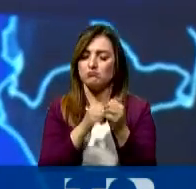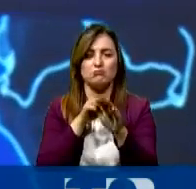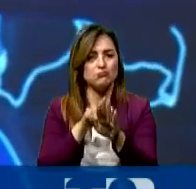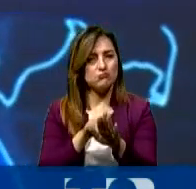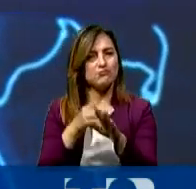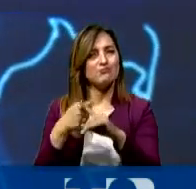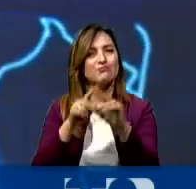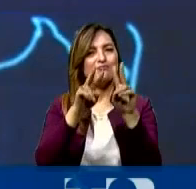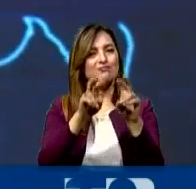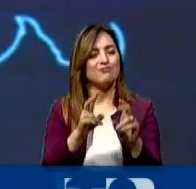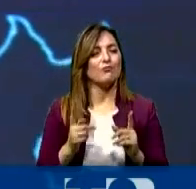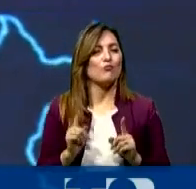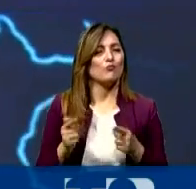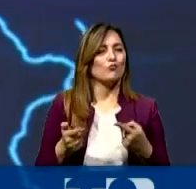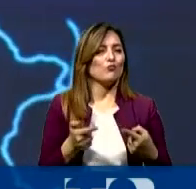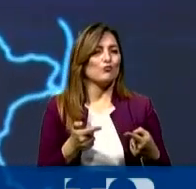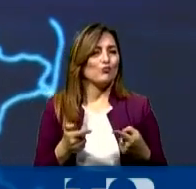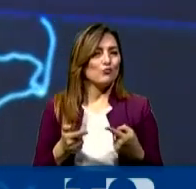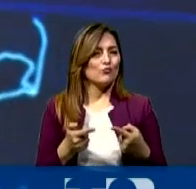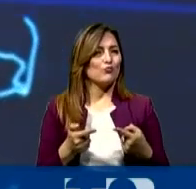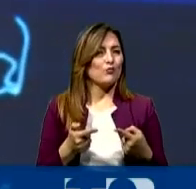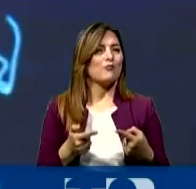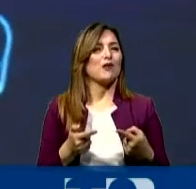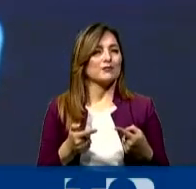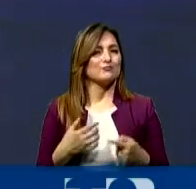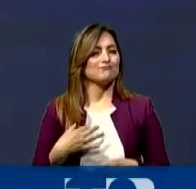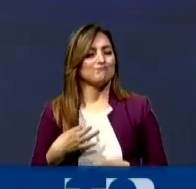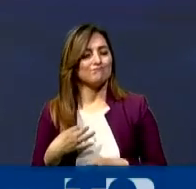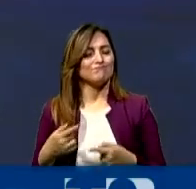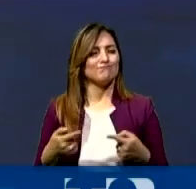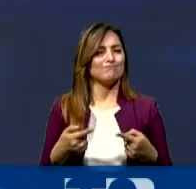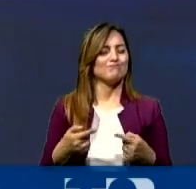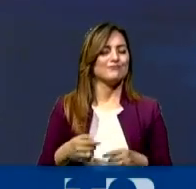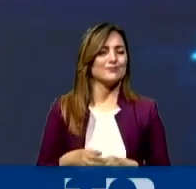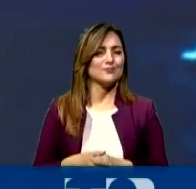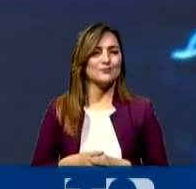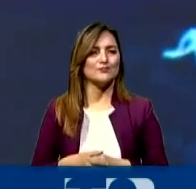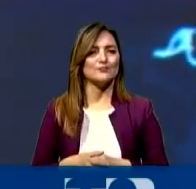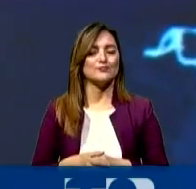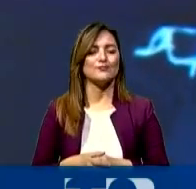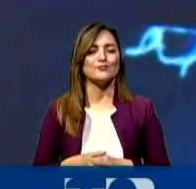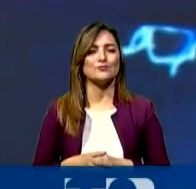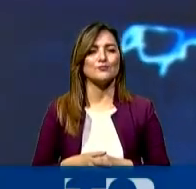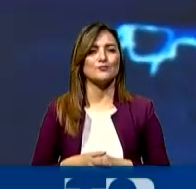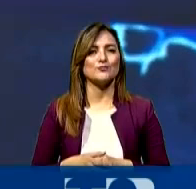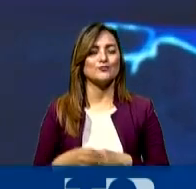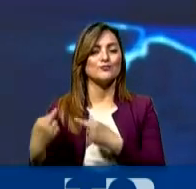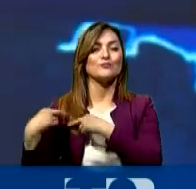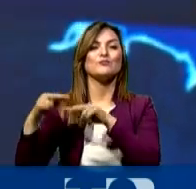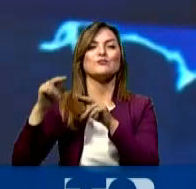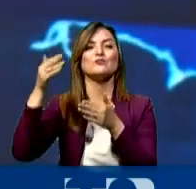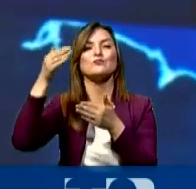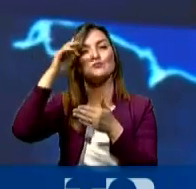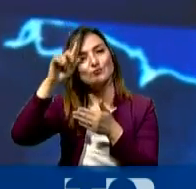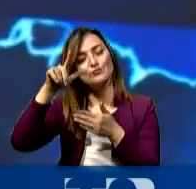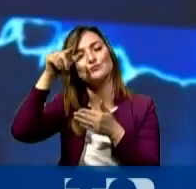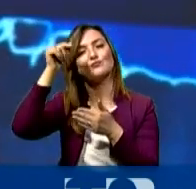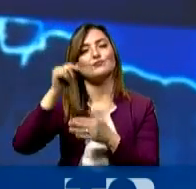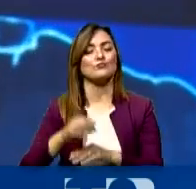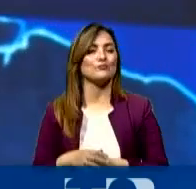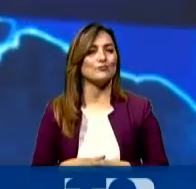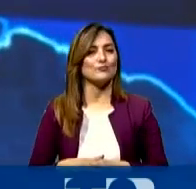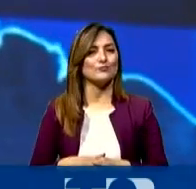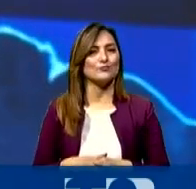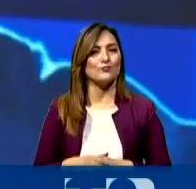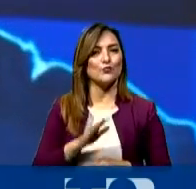otros que se van a debatir podamos tener esa confluencia de voluntades de todas maneras la responsable política que tiene el gobierno es responder por lo